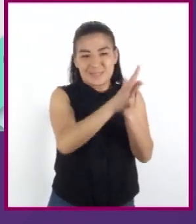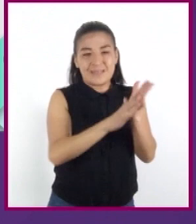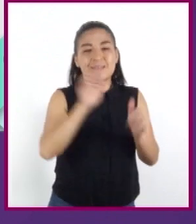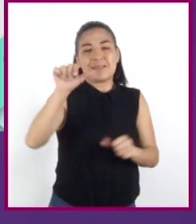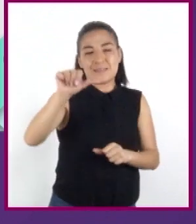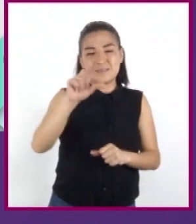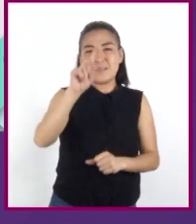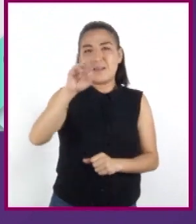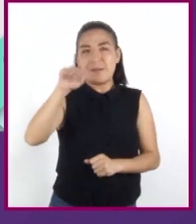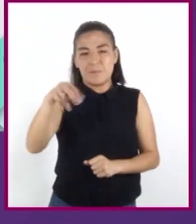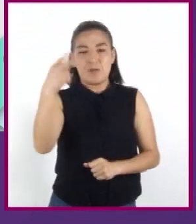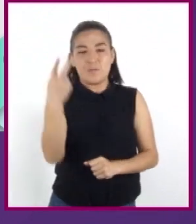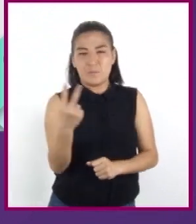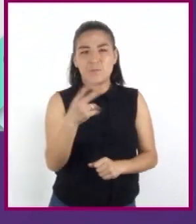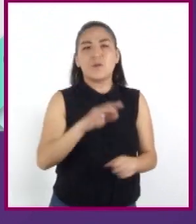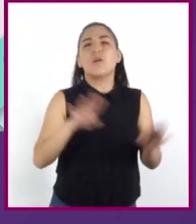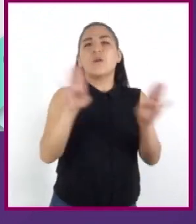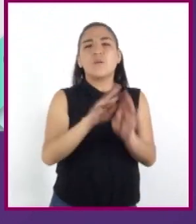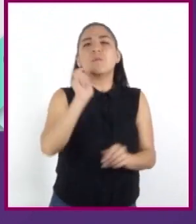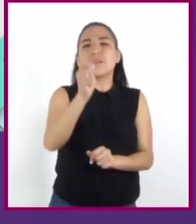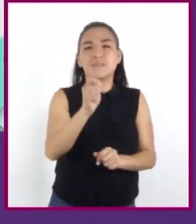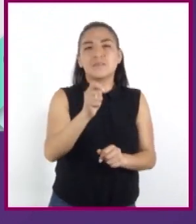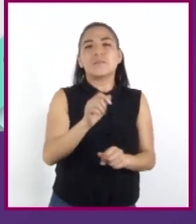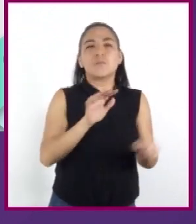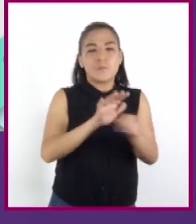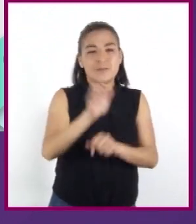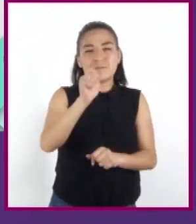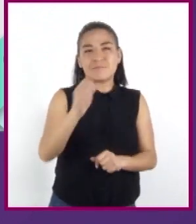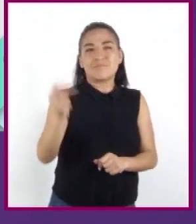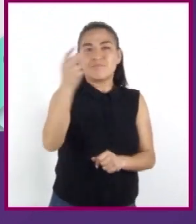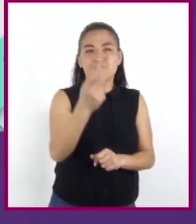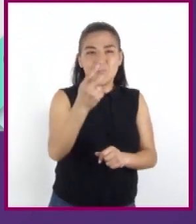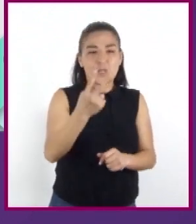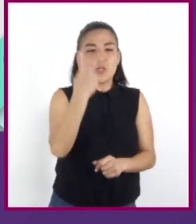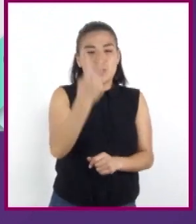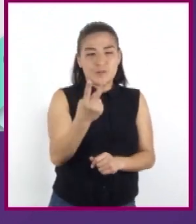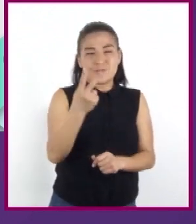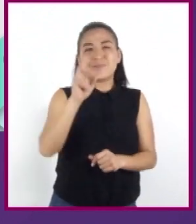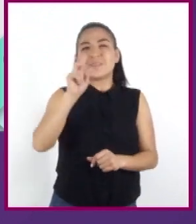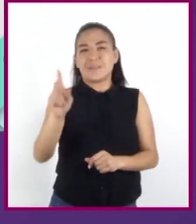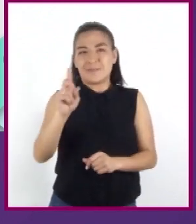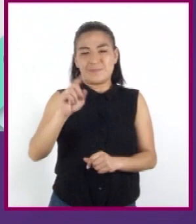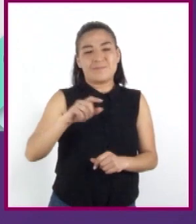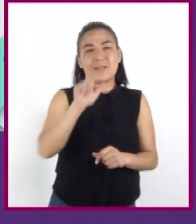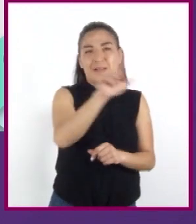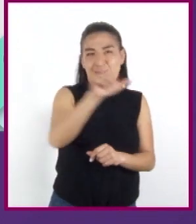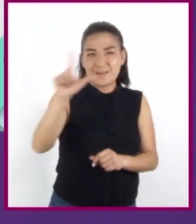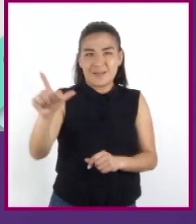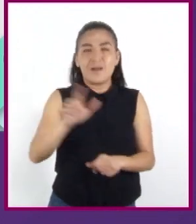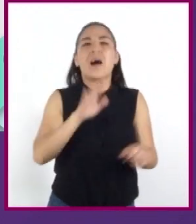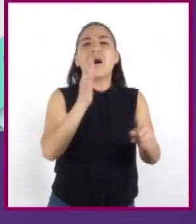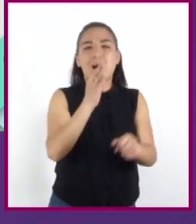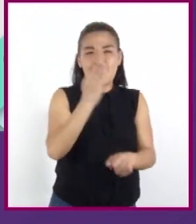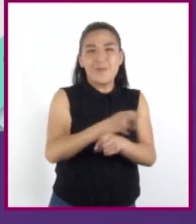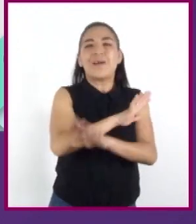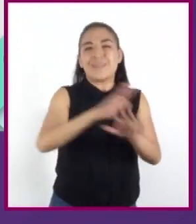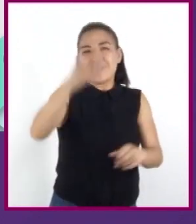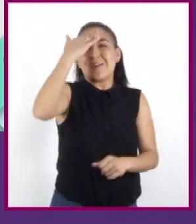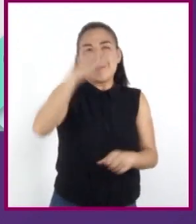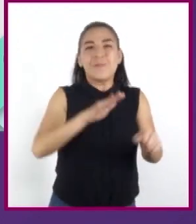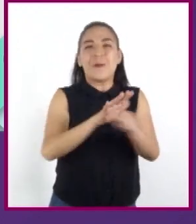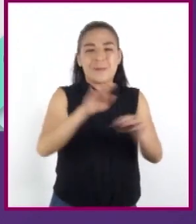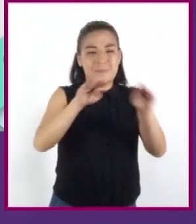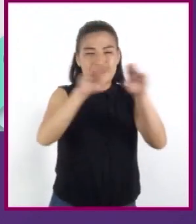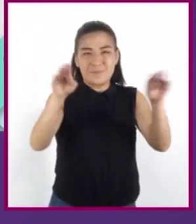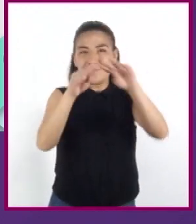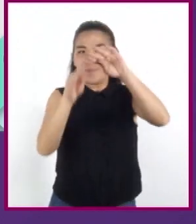cuadrados, lo que nos indica que fue un cuadrado de 4 decímetros de lado. Ya podemos conocer cuáles son las medidas de cada lado